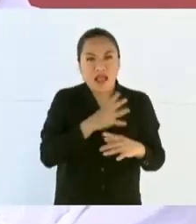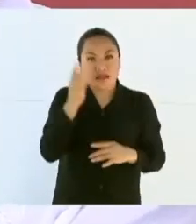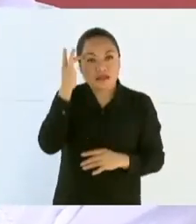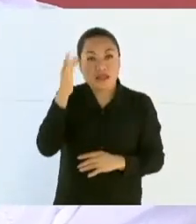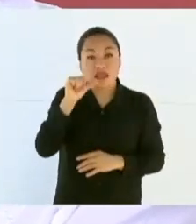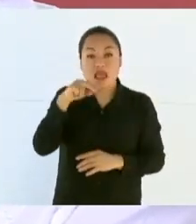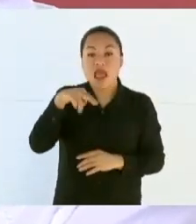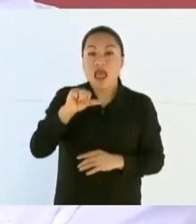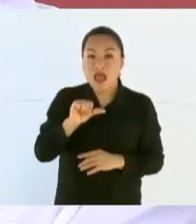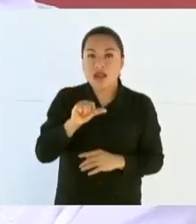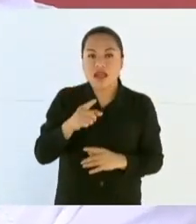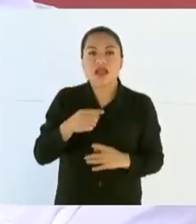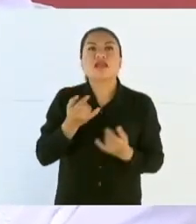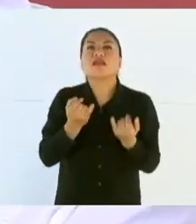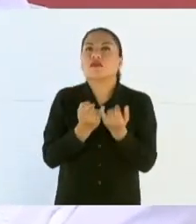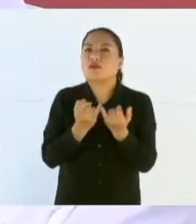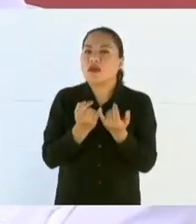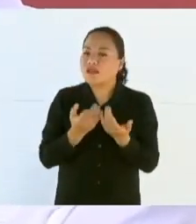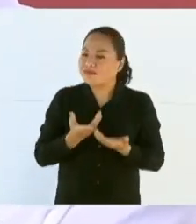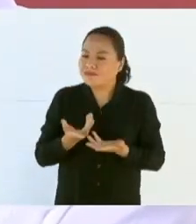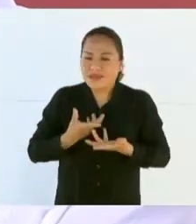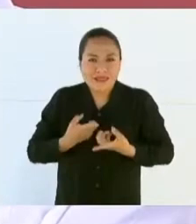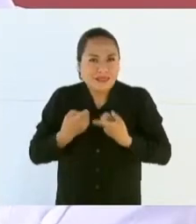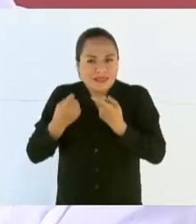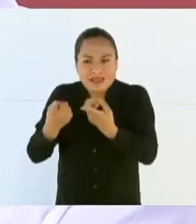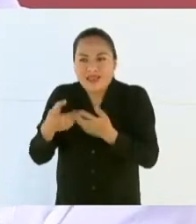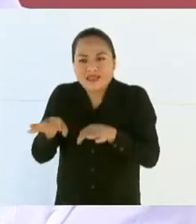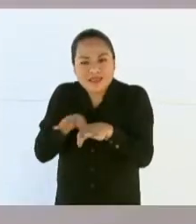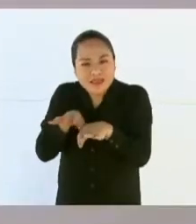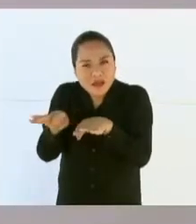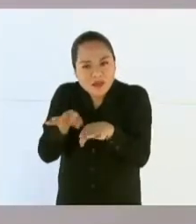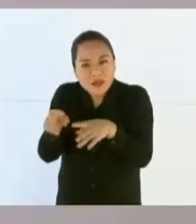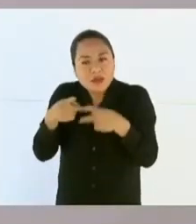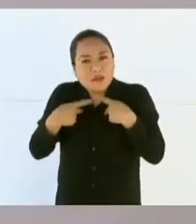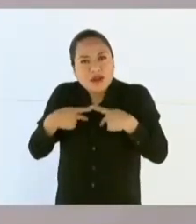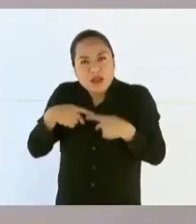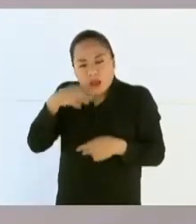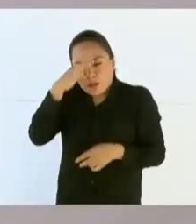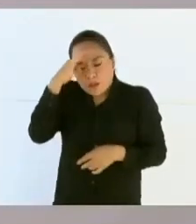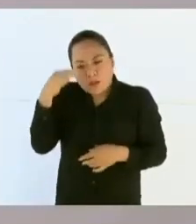da empleo y se reactiva la economía.